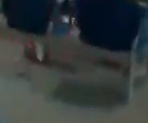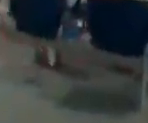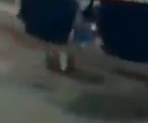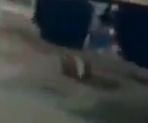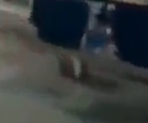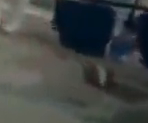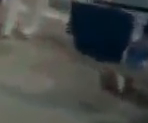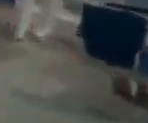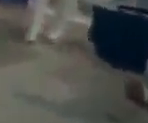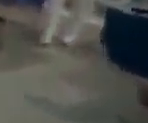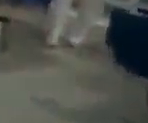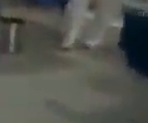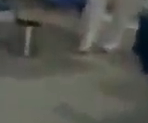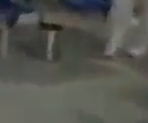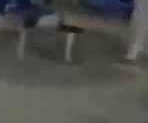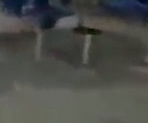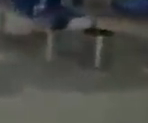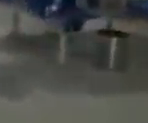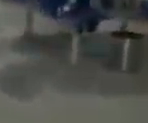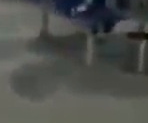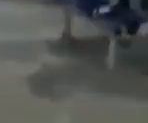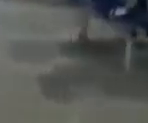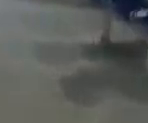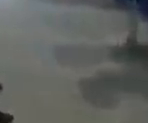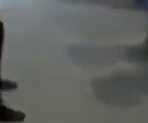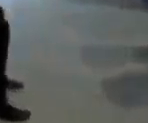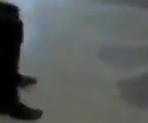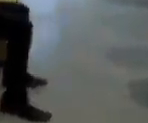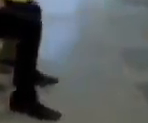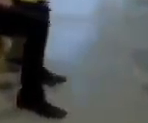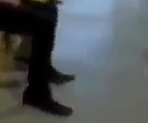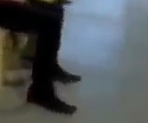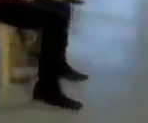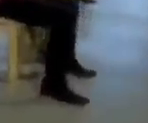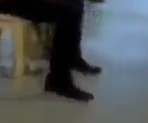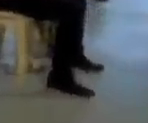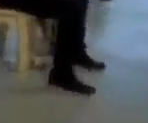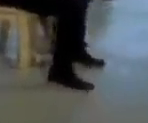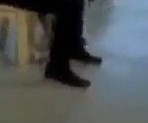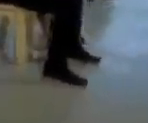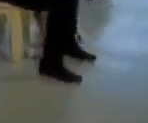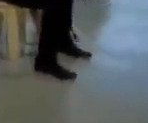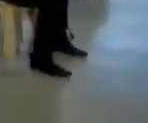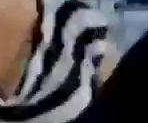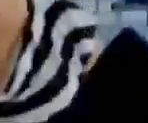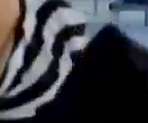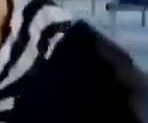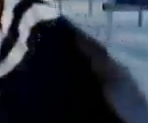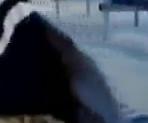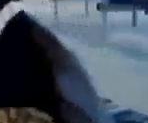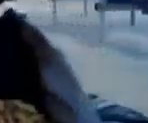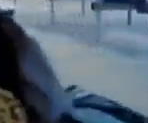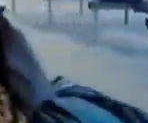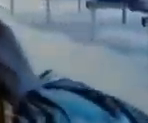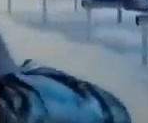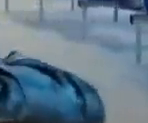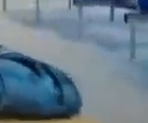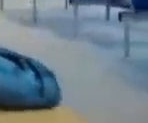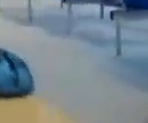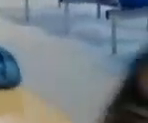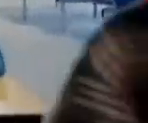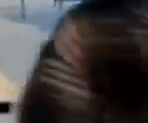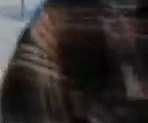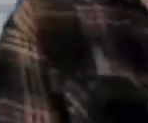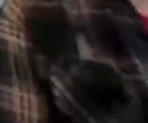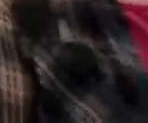ponérmela. Agradezco al gobierno por la gestión que ha hecho y hoy tengamos la vacuna completa. Invito a todas las personas para